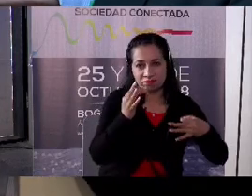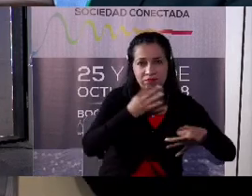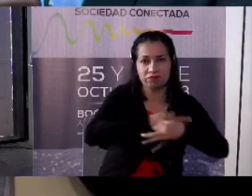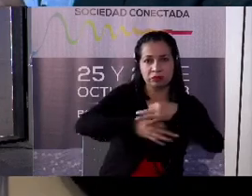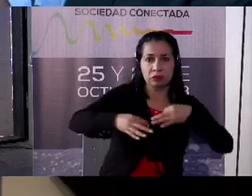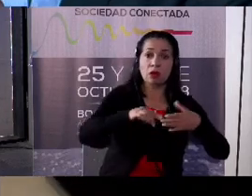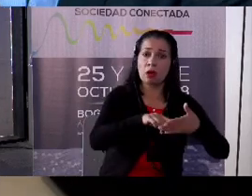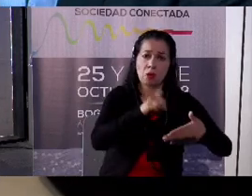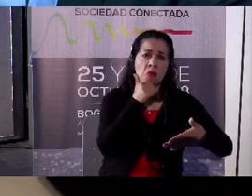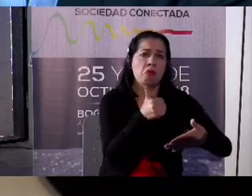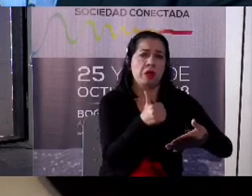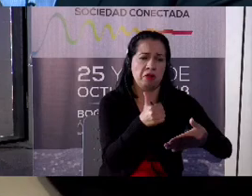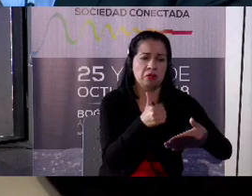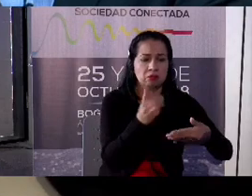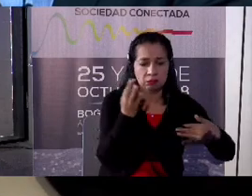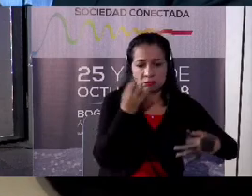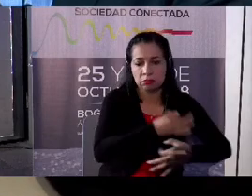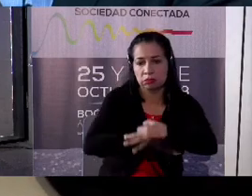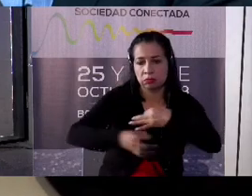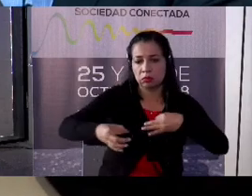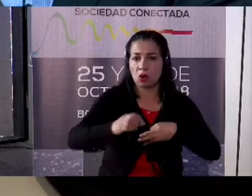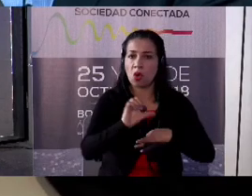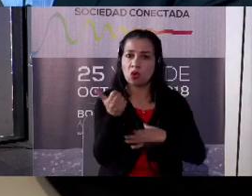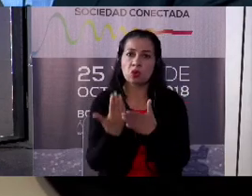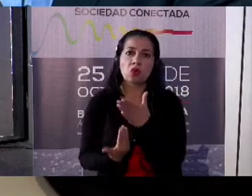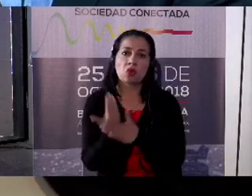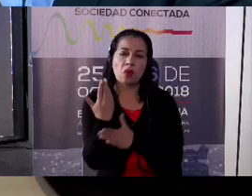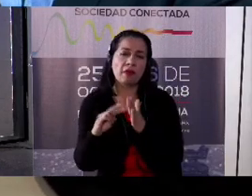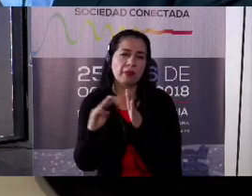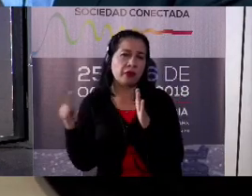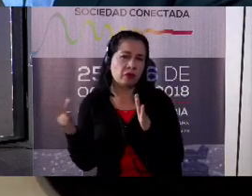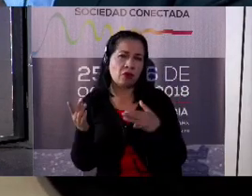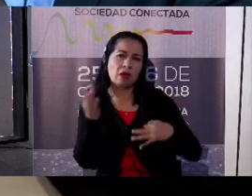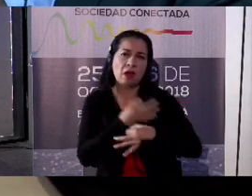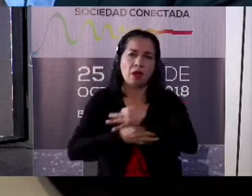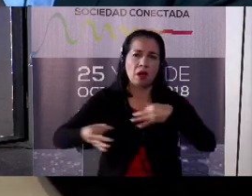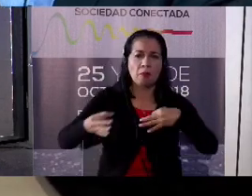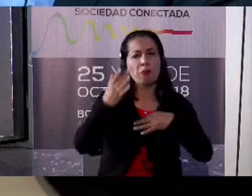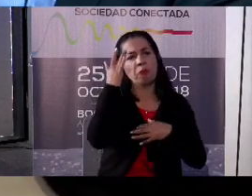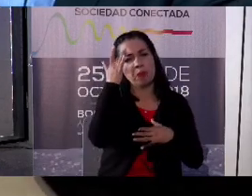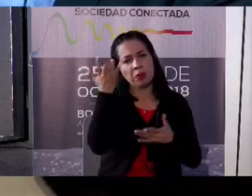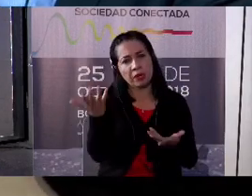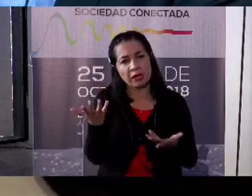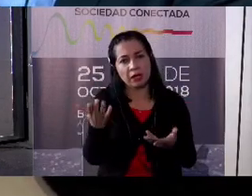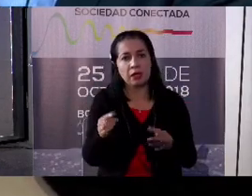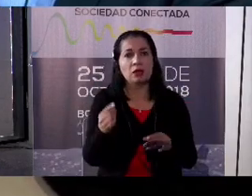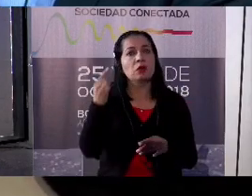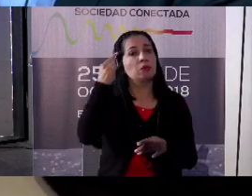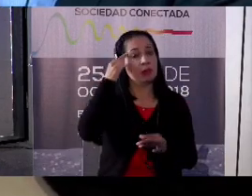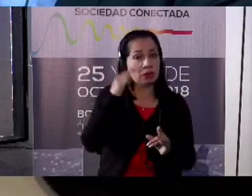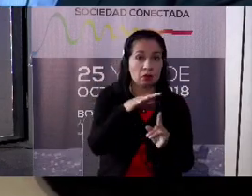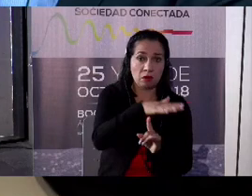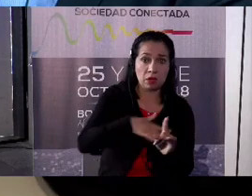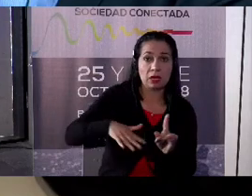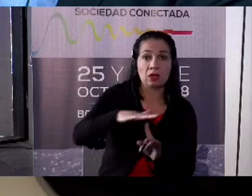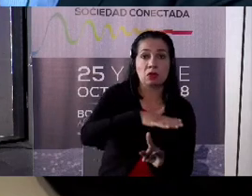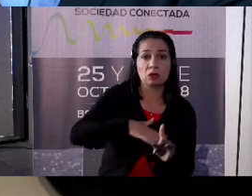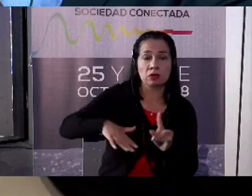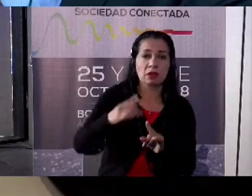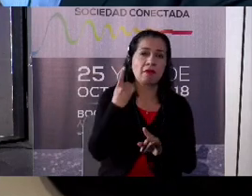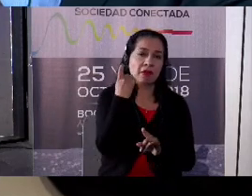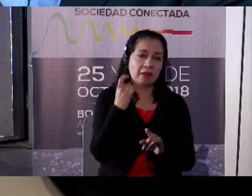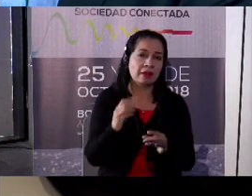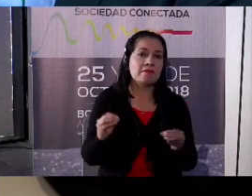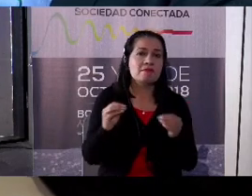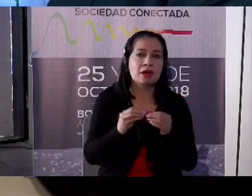dispositivo de nueva tecnología eh yo creo que el ecosistema está madurando aún le falta todavía un poco de